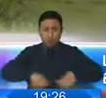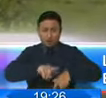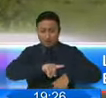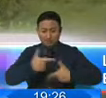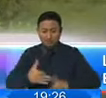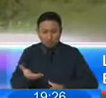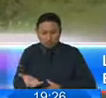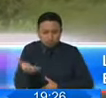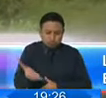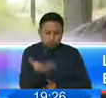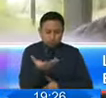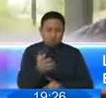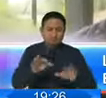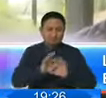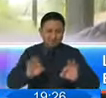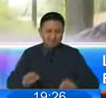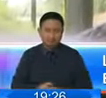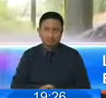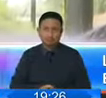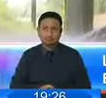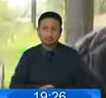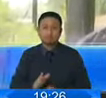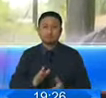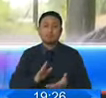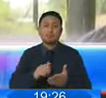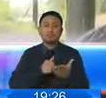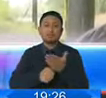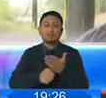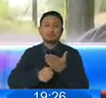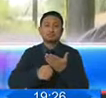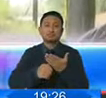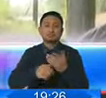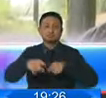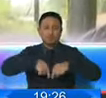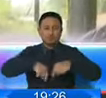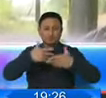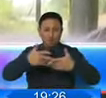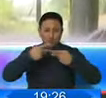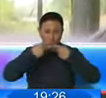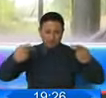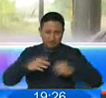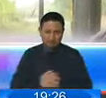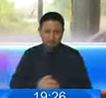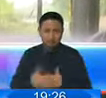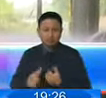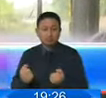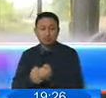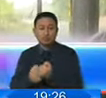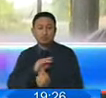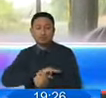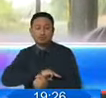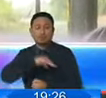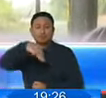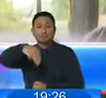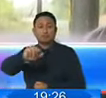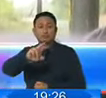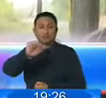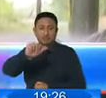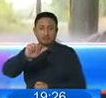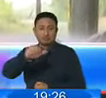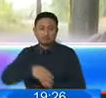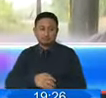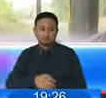para limpiar los escombros. Con maquinaria del Ministerio de Transporte y Obras Públicas, en este caso también apoyada del municipio de Mera, y en el